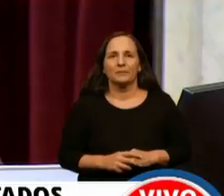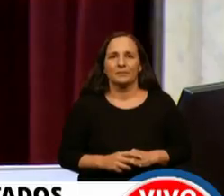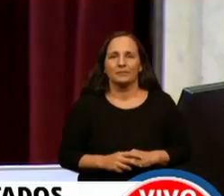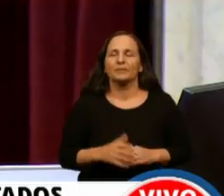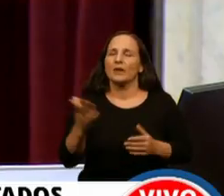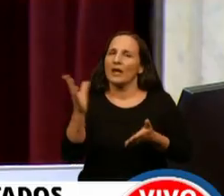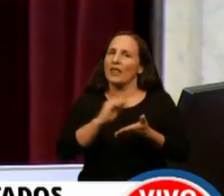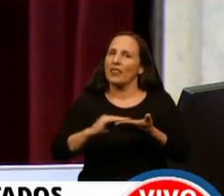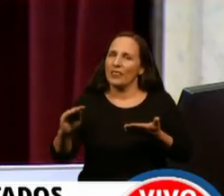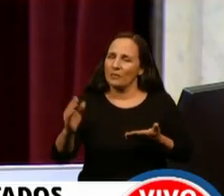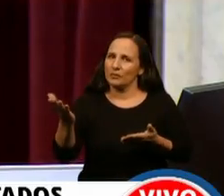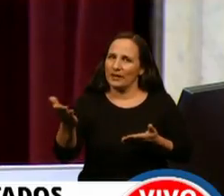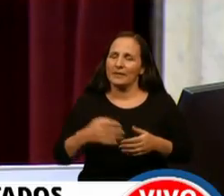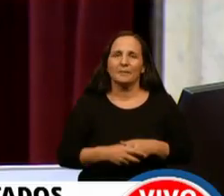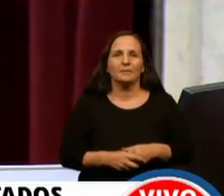diputada